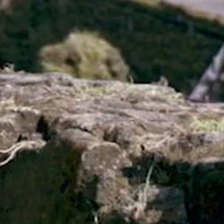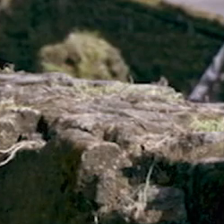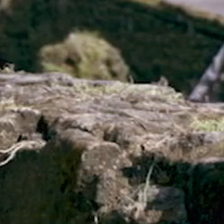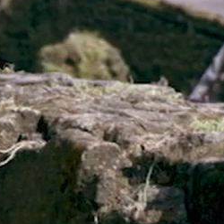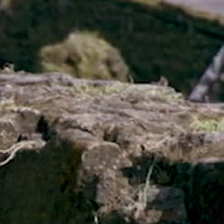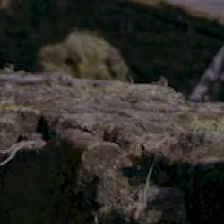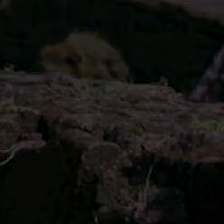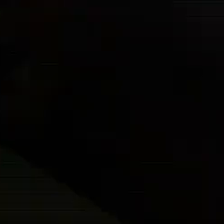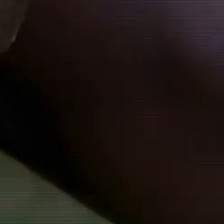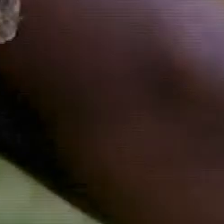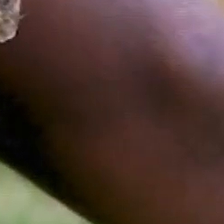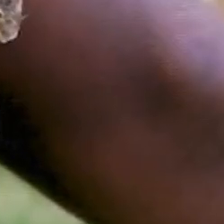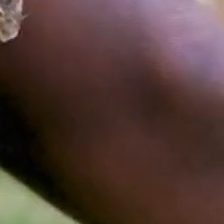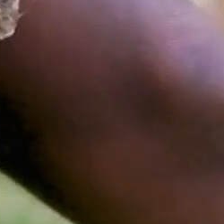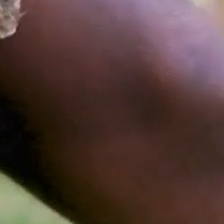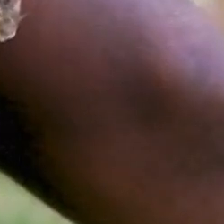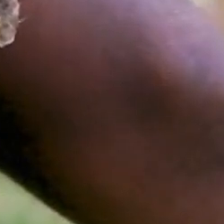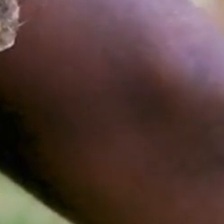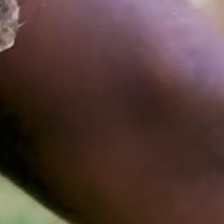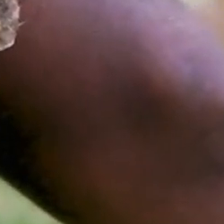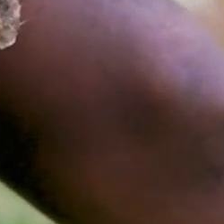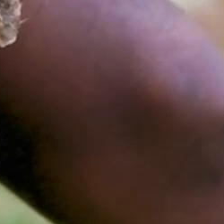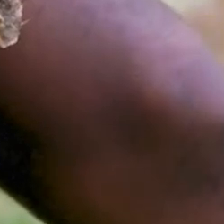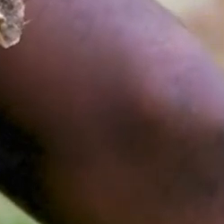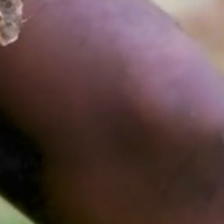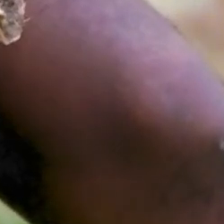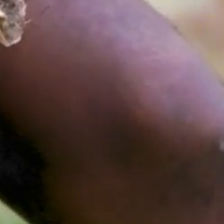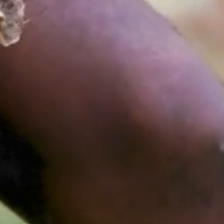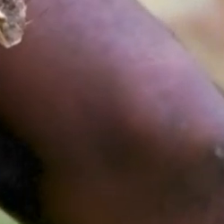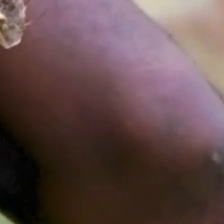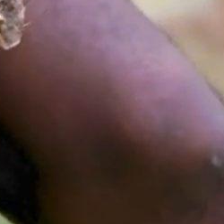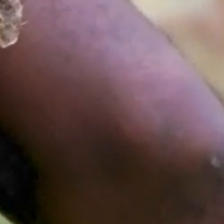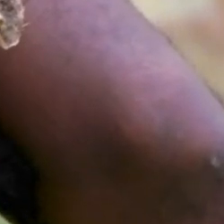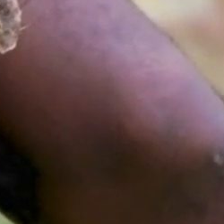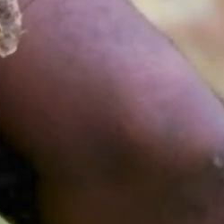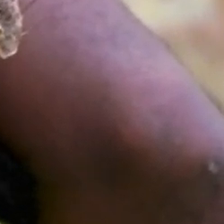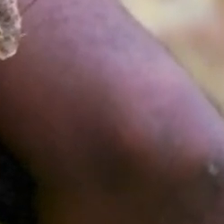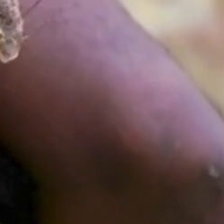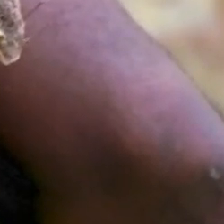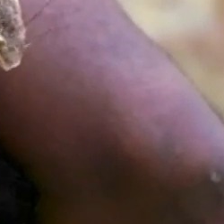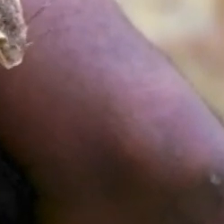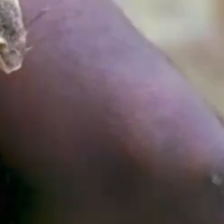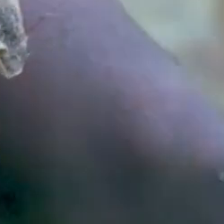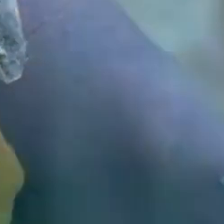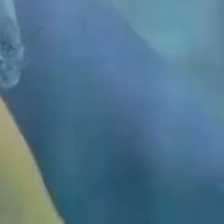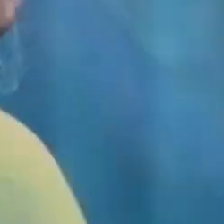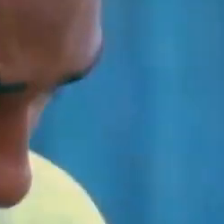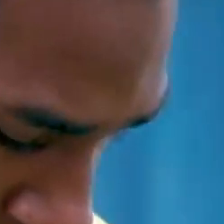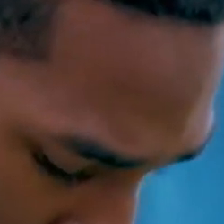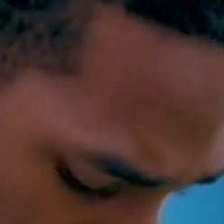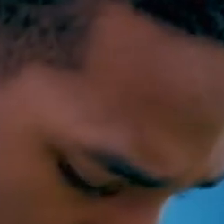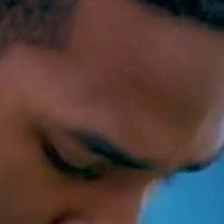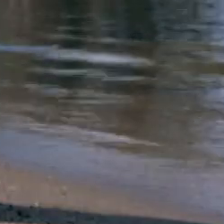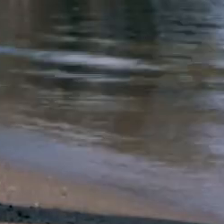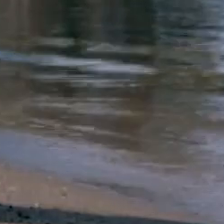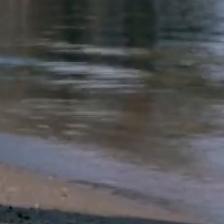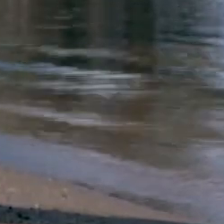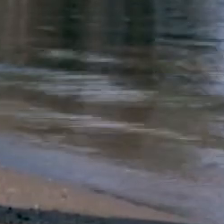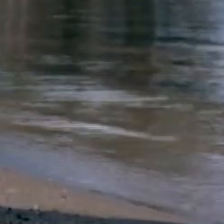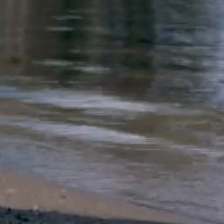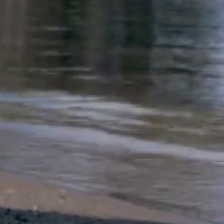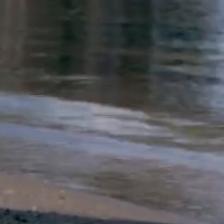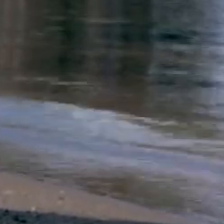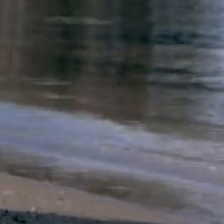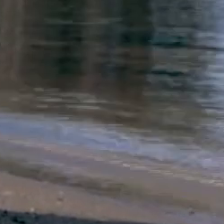sus antepasados. Por su legado dentro de la construcción de artesanías, específicamente la más representativa, el